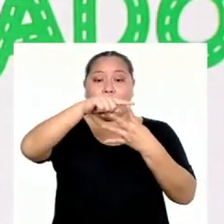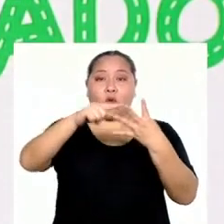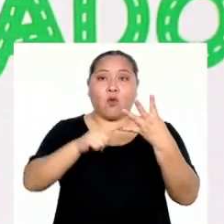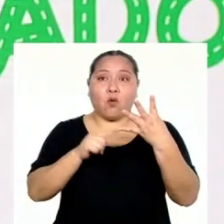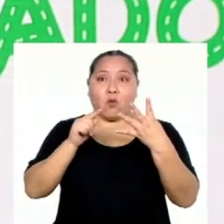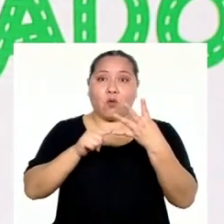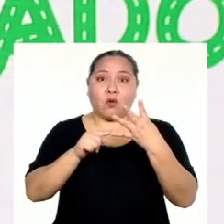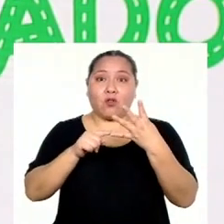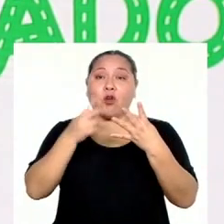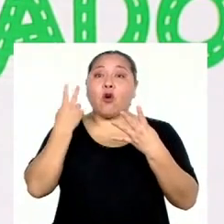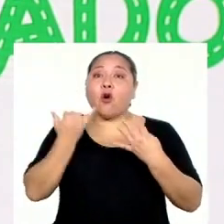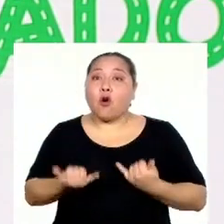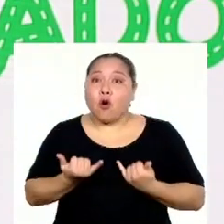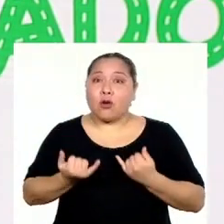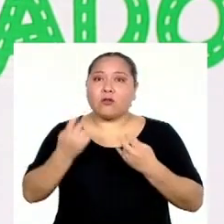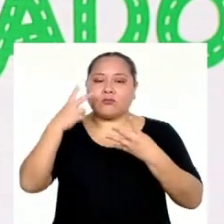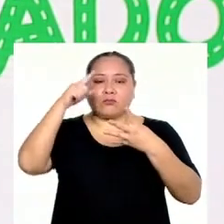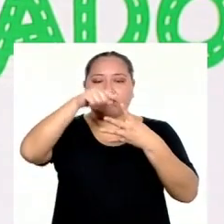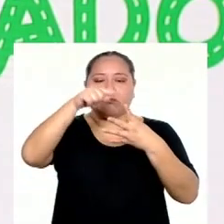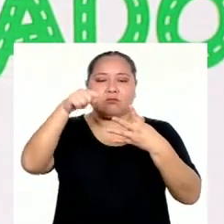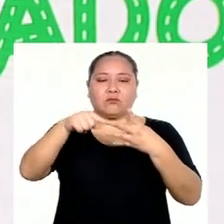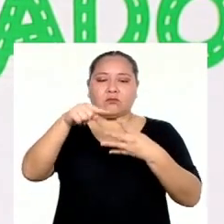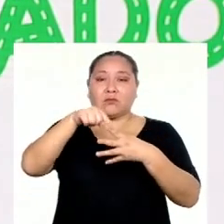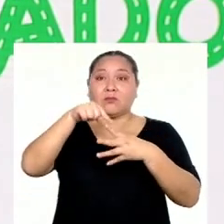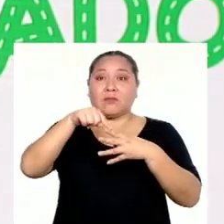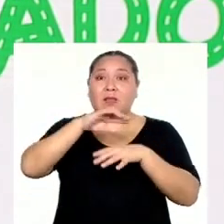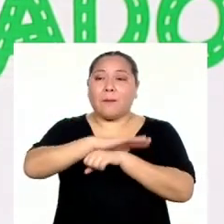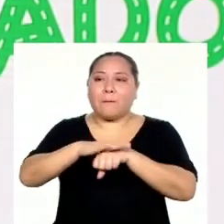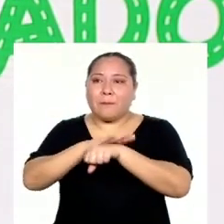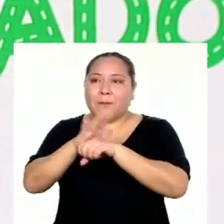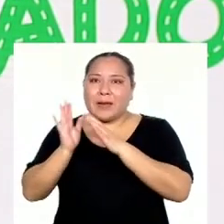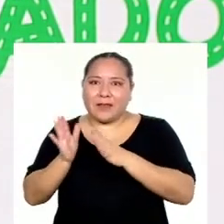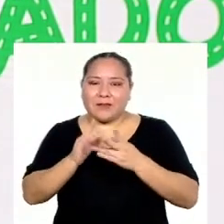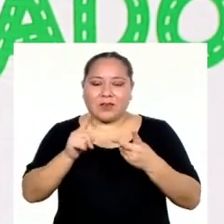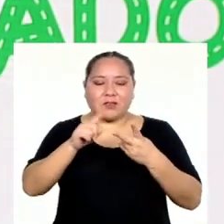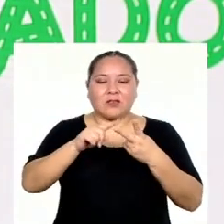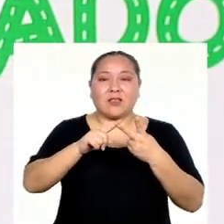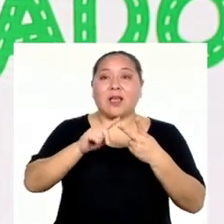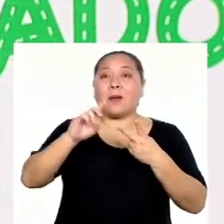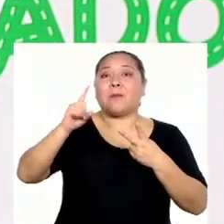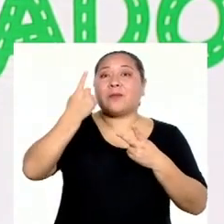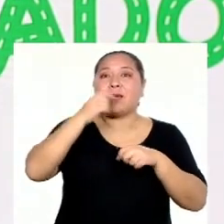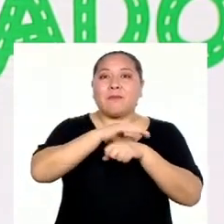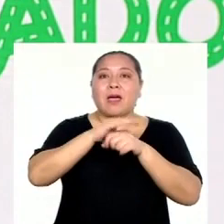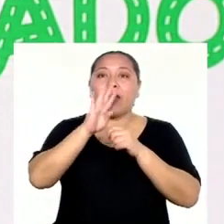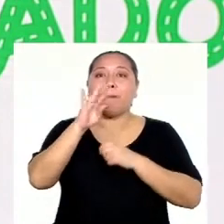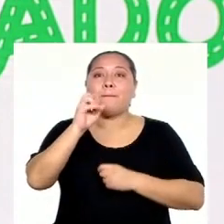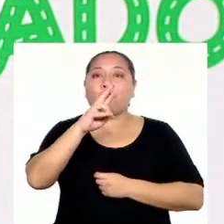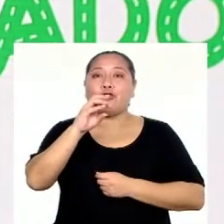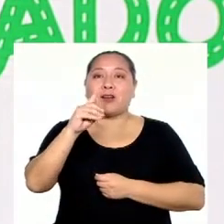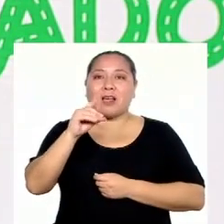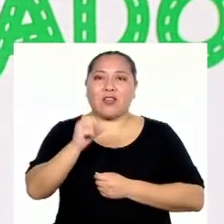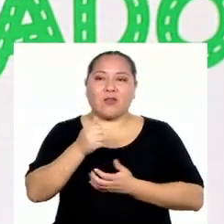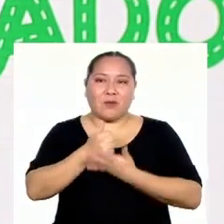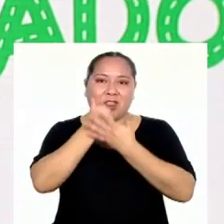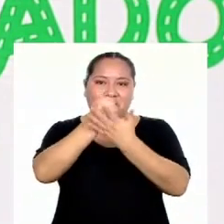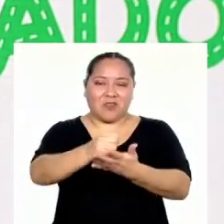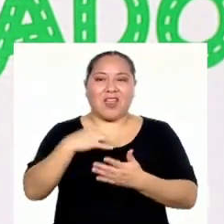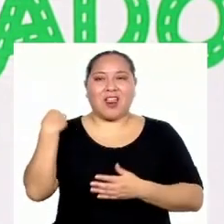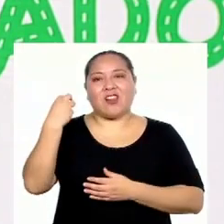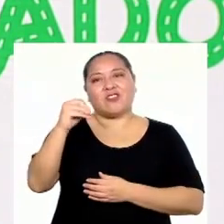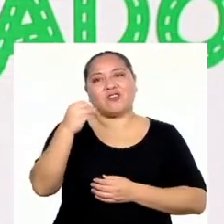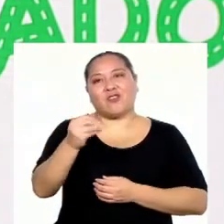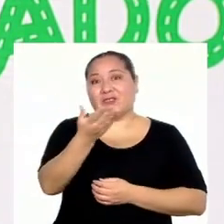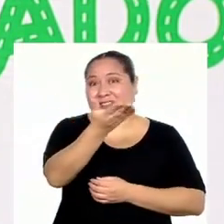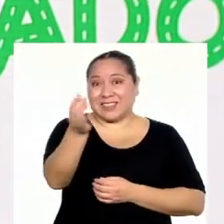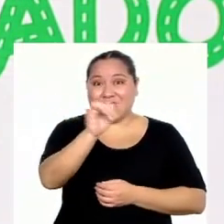Hoy cumplimos con los 2 primeros. Planificamos e hicimos el primer borrador de nuestro texto instructivo para ayudar a las y los adolescentes